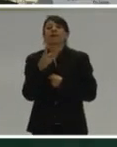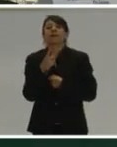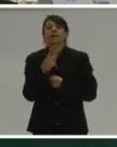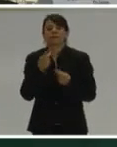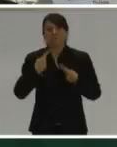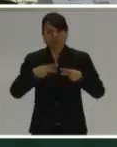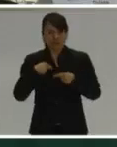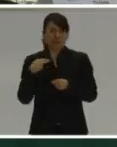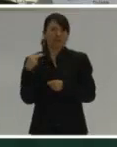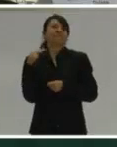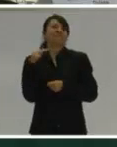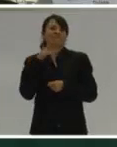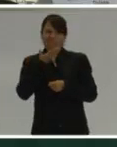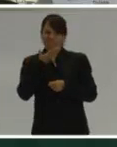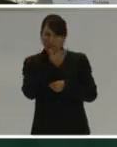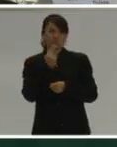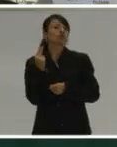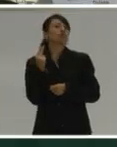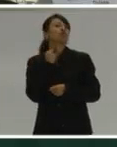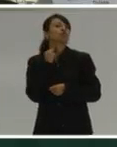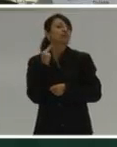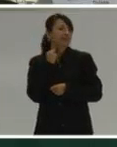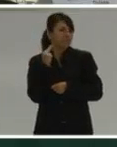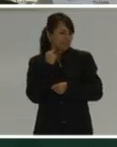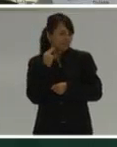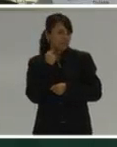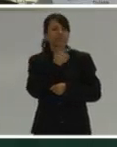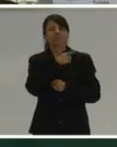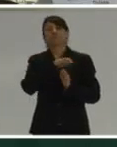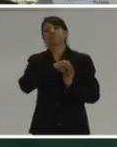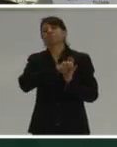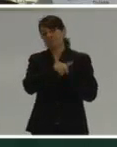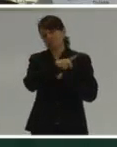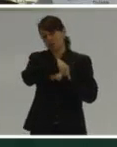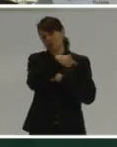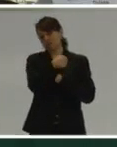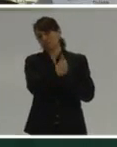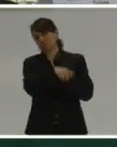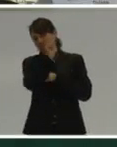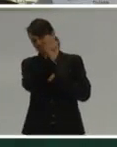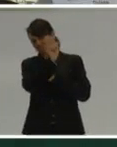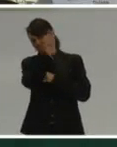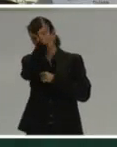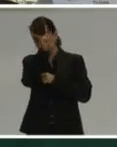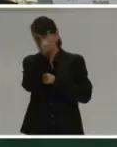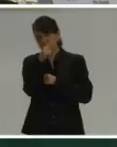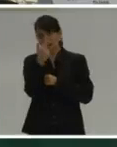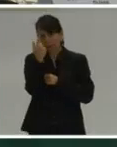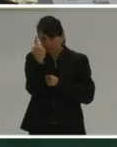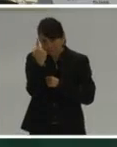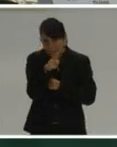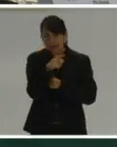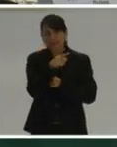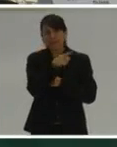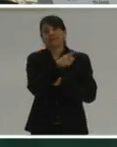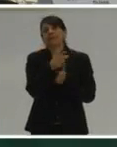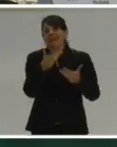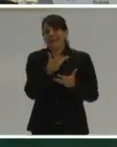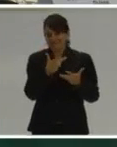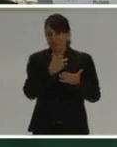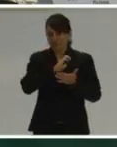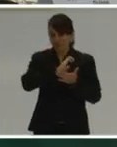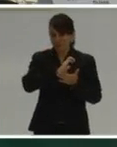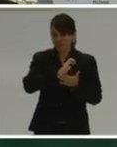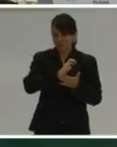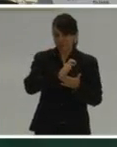notarios que tengan, diremos, una alta capacidad para los contratos, para el